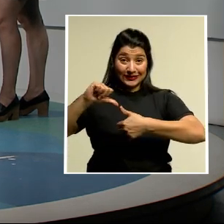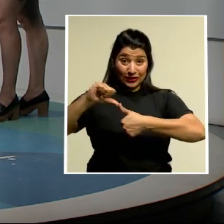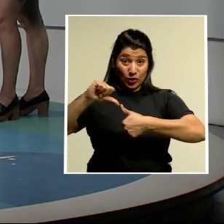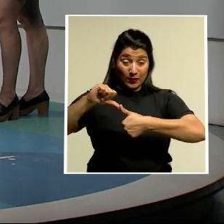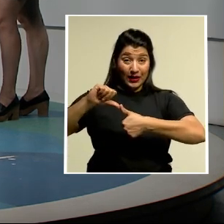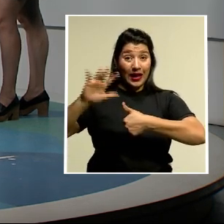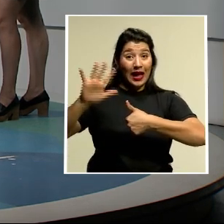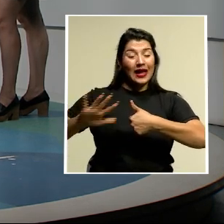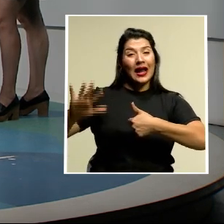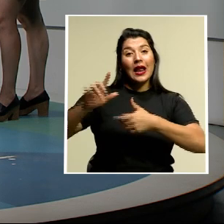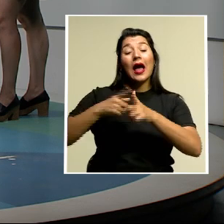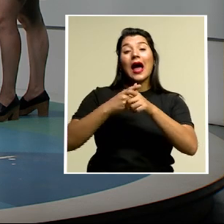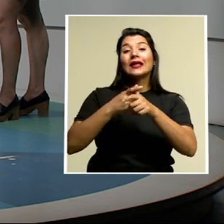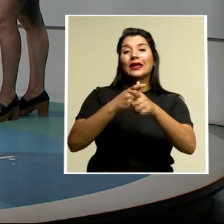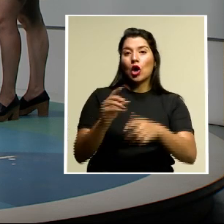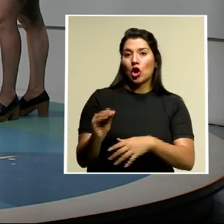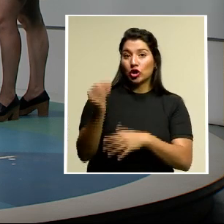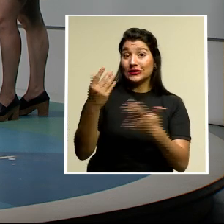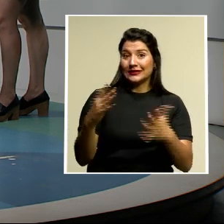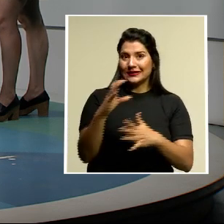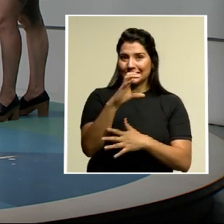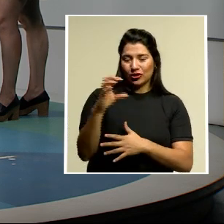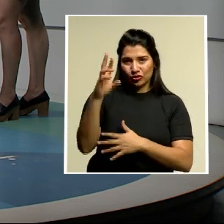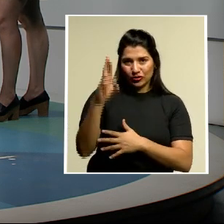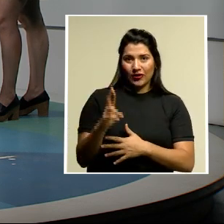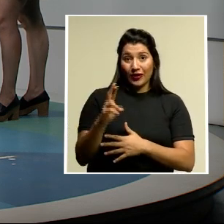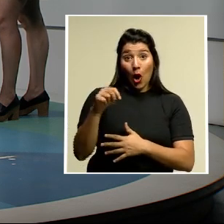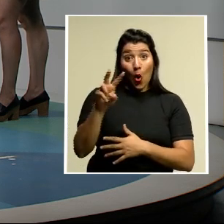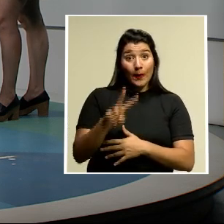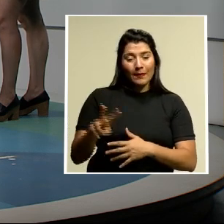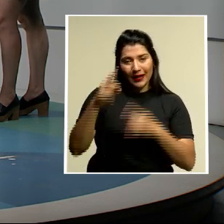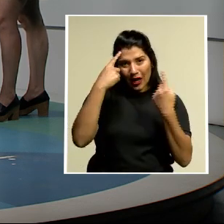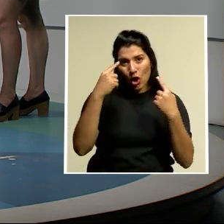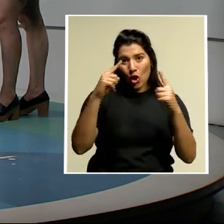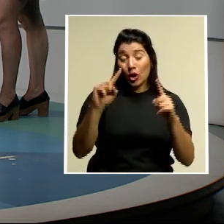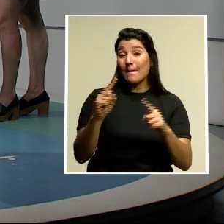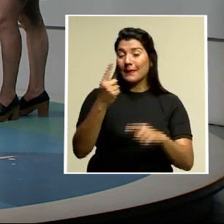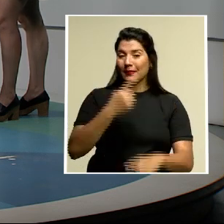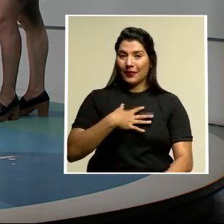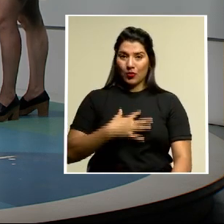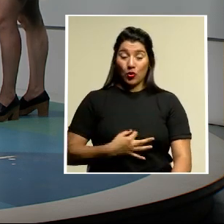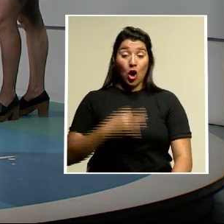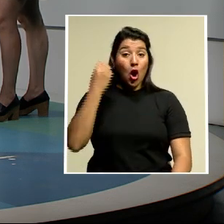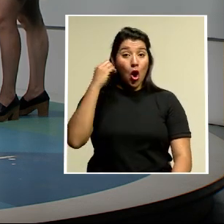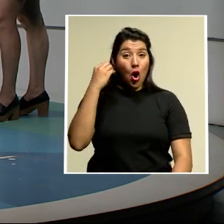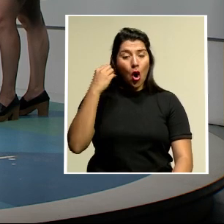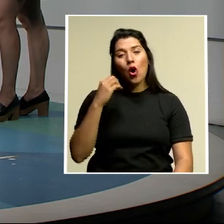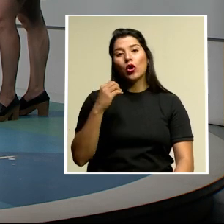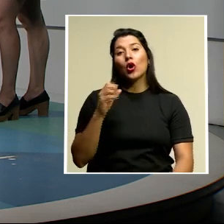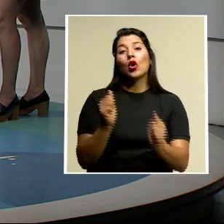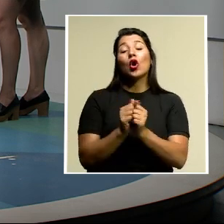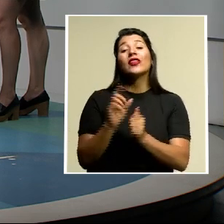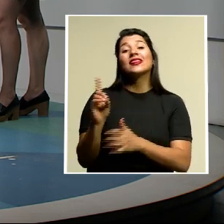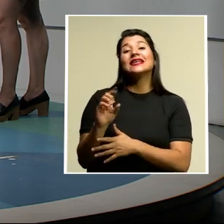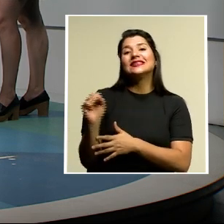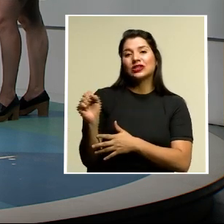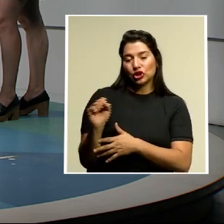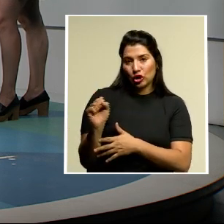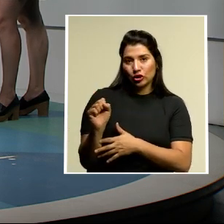COVID-19, tomada hasta 48 horas antes del partido, y deberán cumplir medidas de distanciamiento en los distintos sectores del